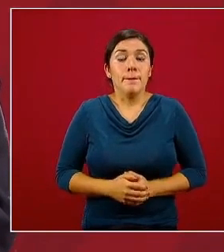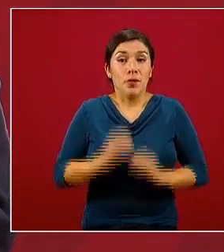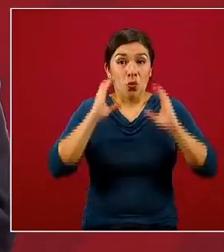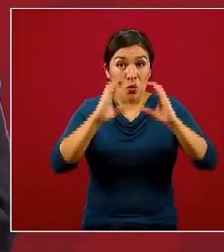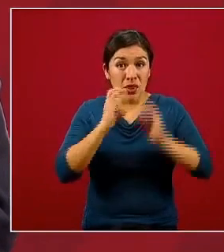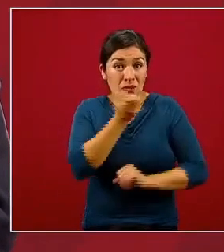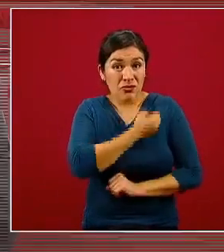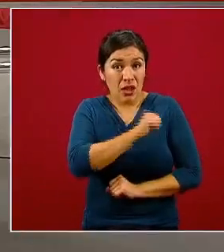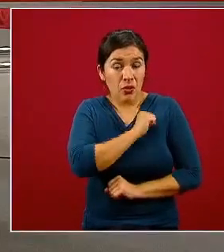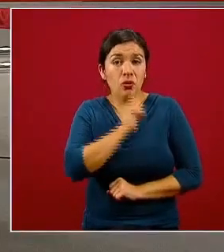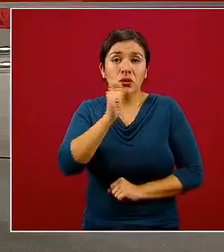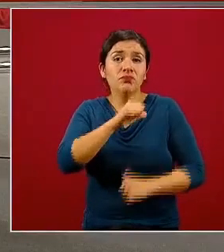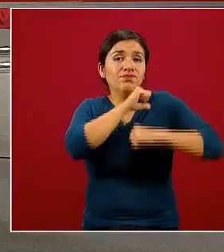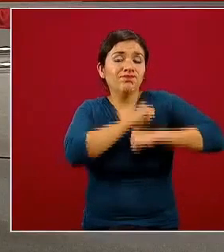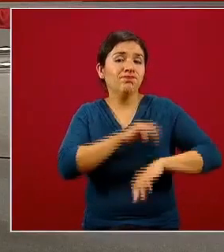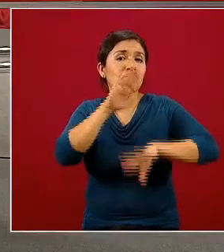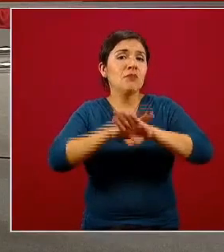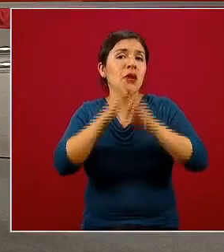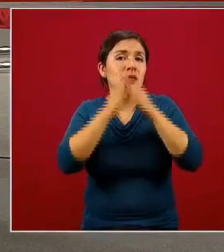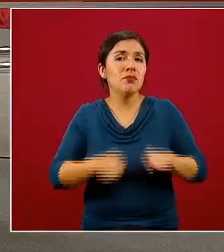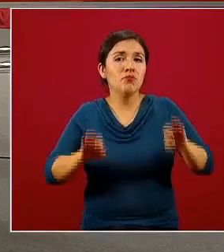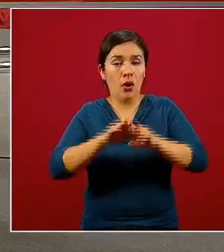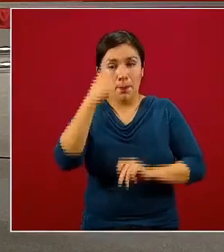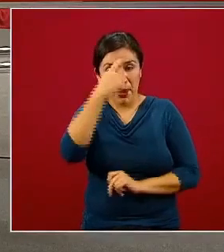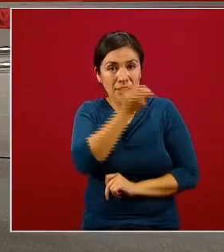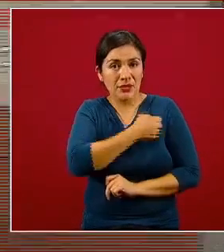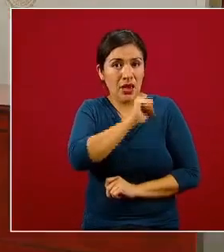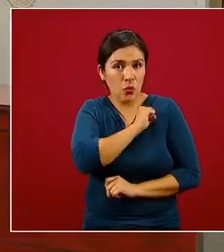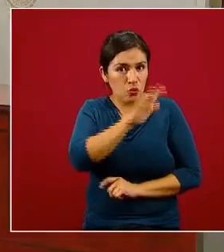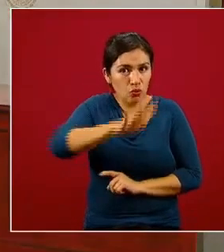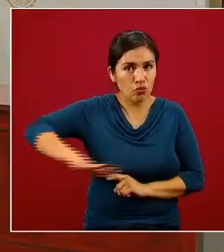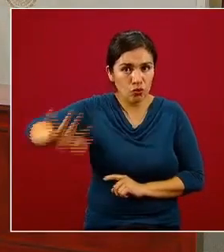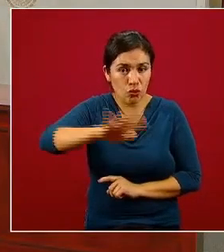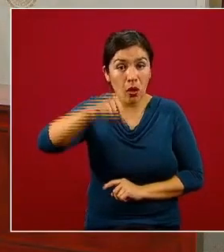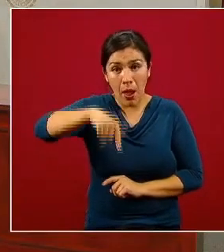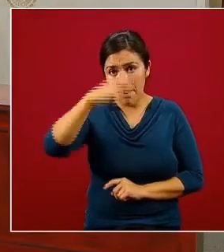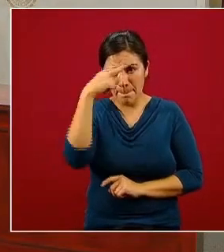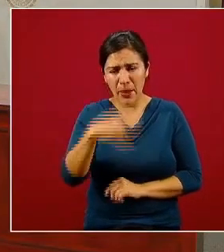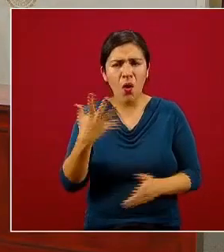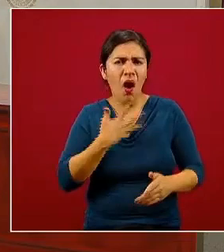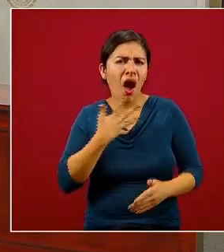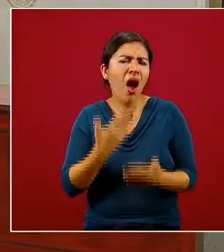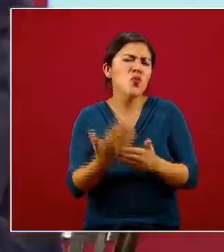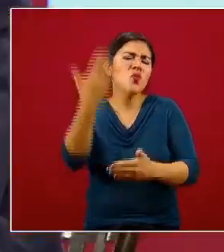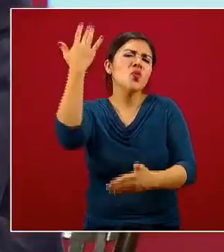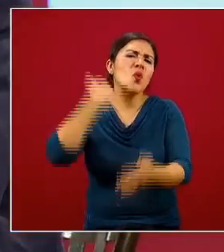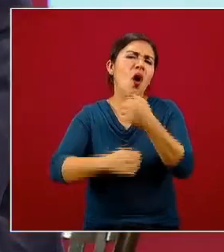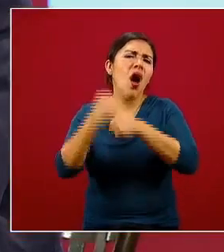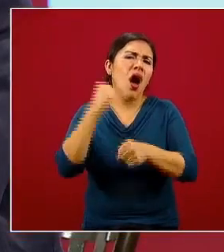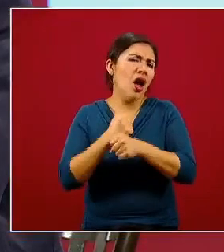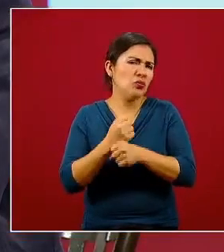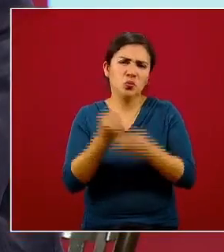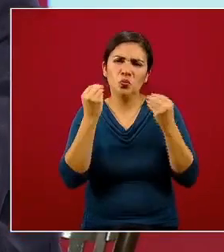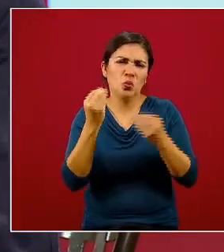es una de las funciones esenciales de la salud pública y en México existe desde hace muchos años,